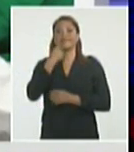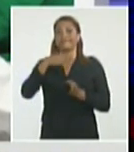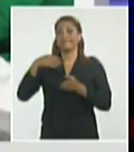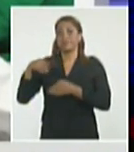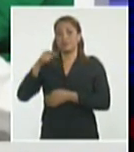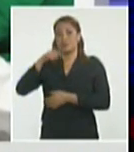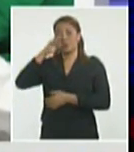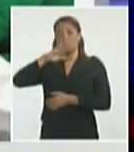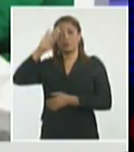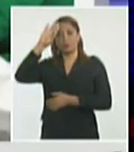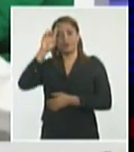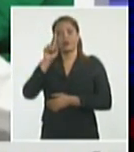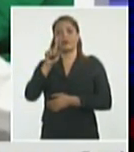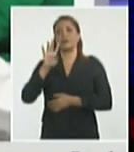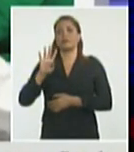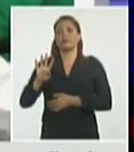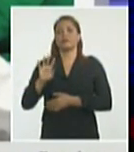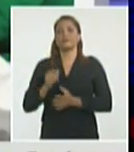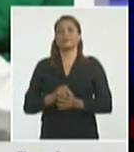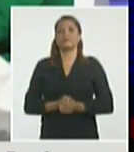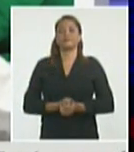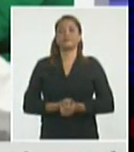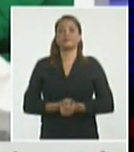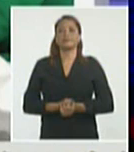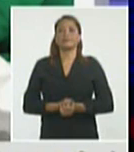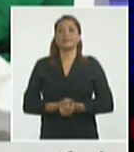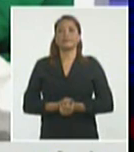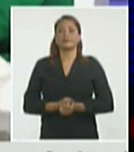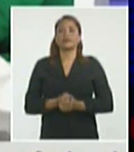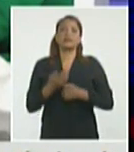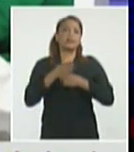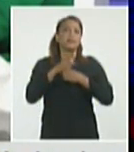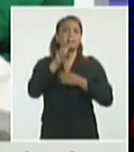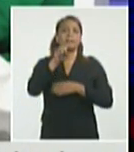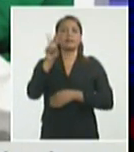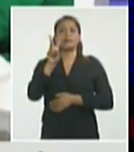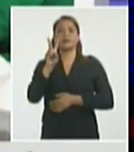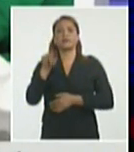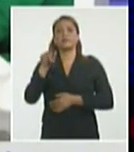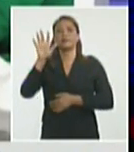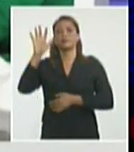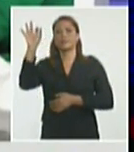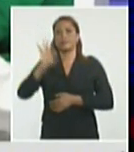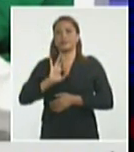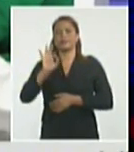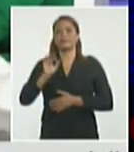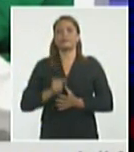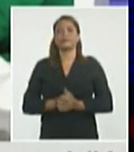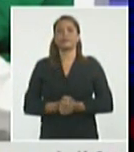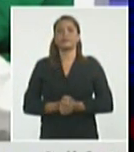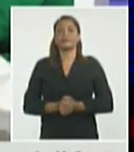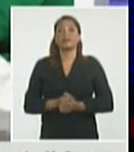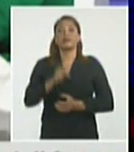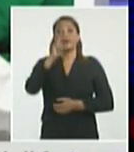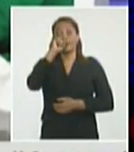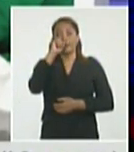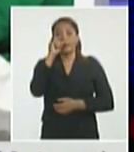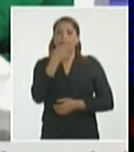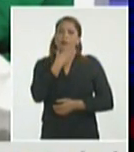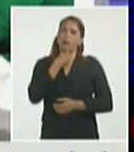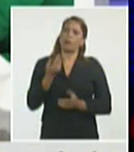país 14 personas, que es el 22,5%. Estamos hablando edades jóvenes de la